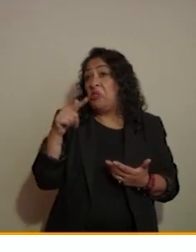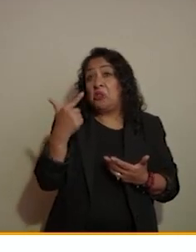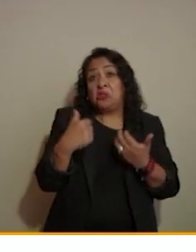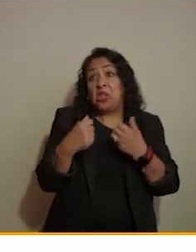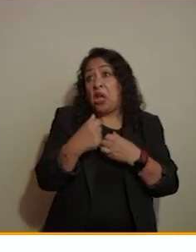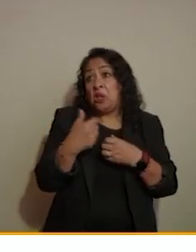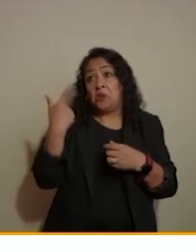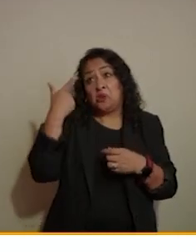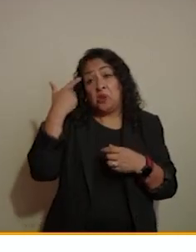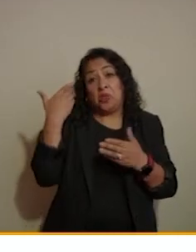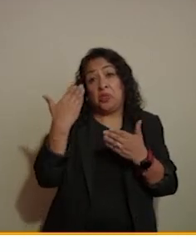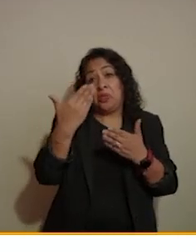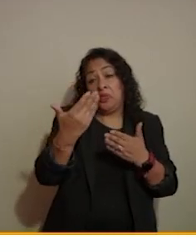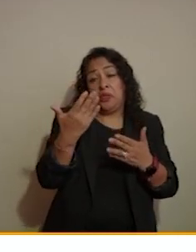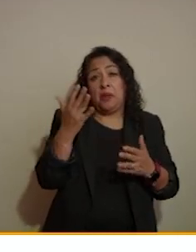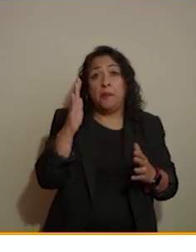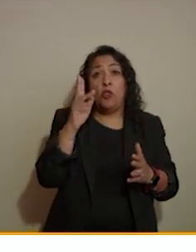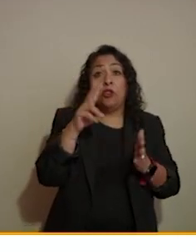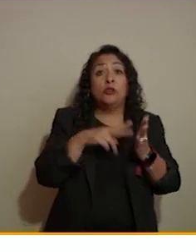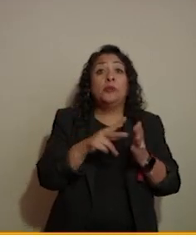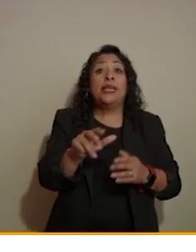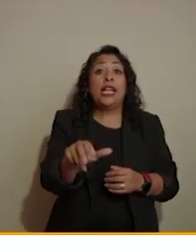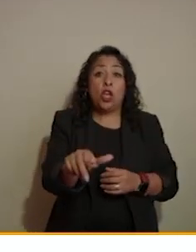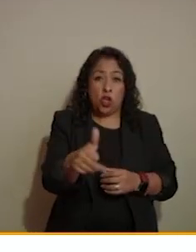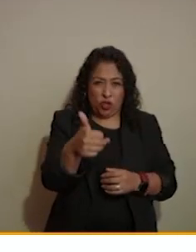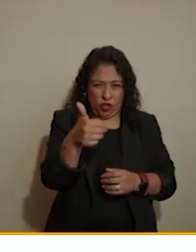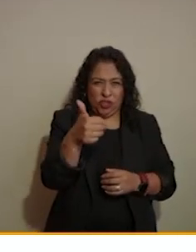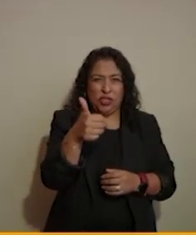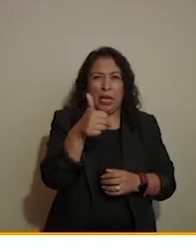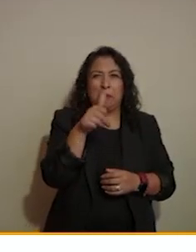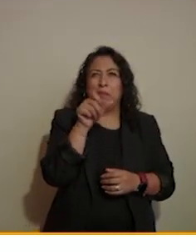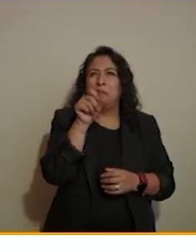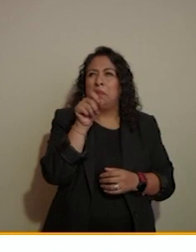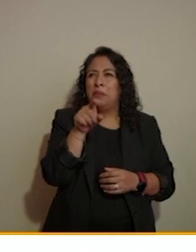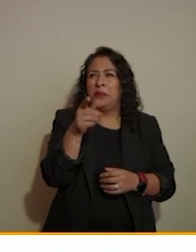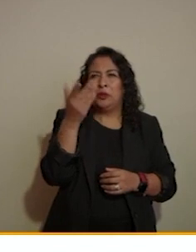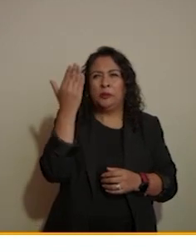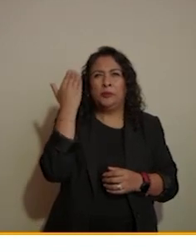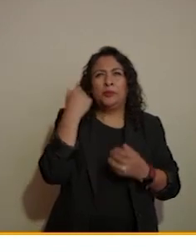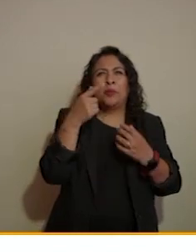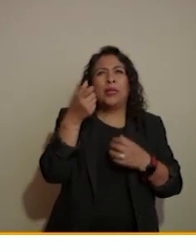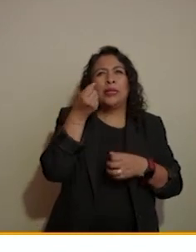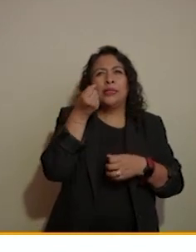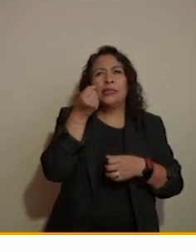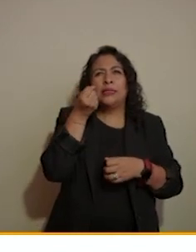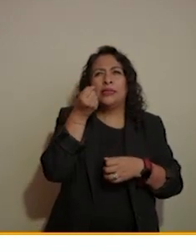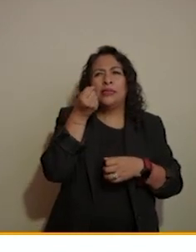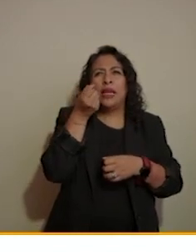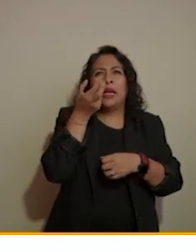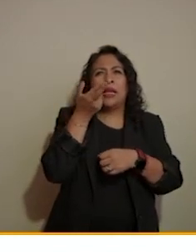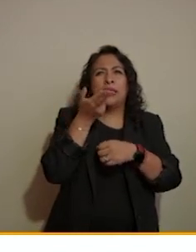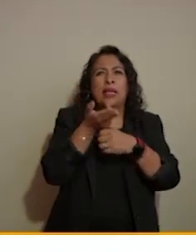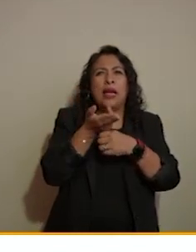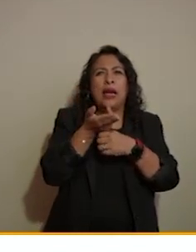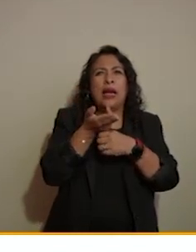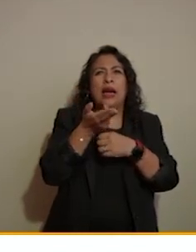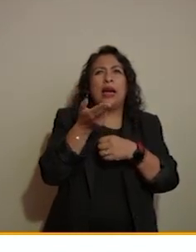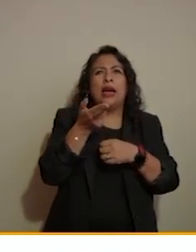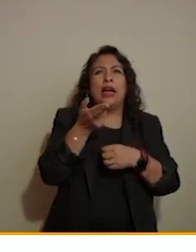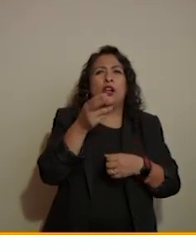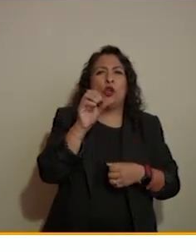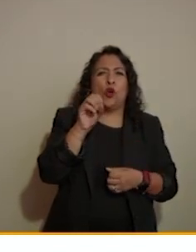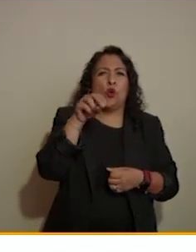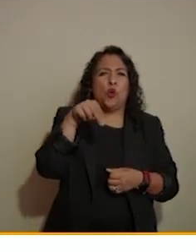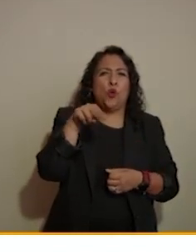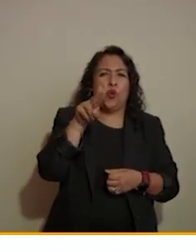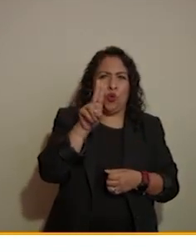años. Es en 2011, en ese momento el secretario general de las Naciones